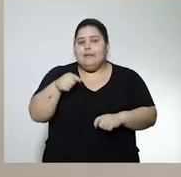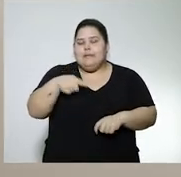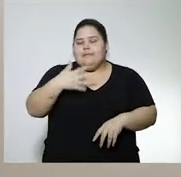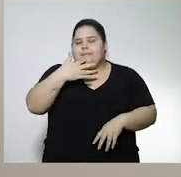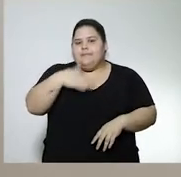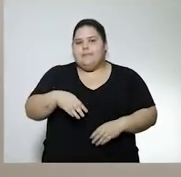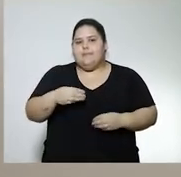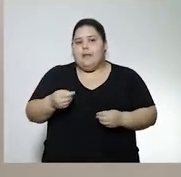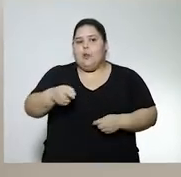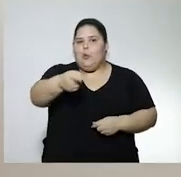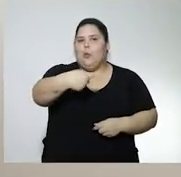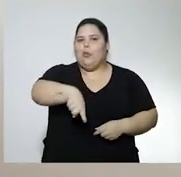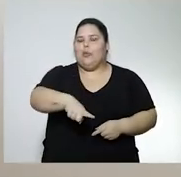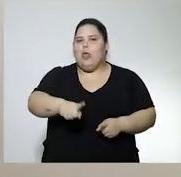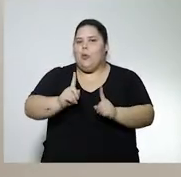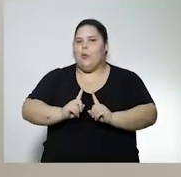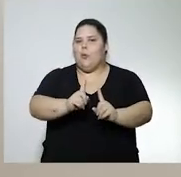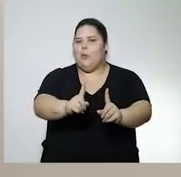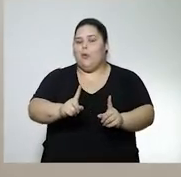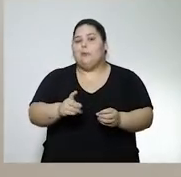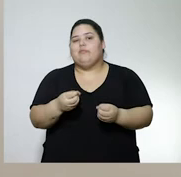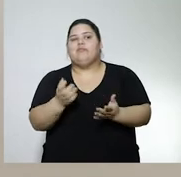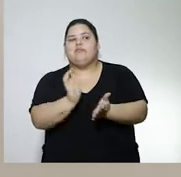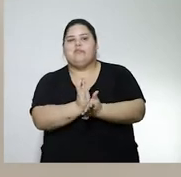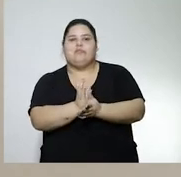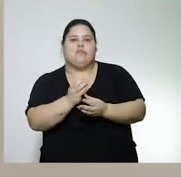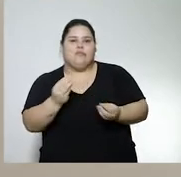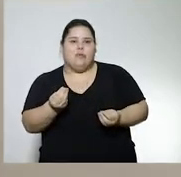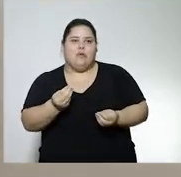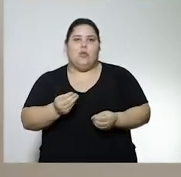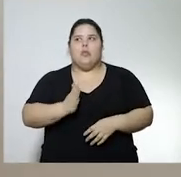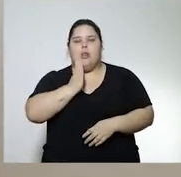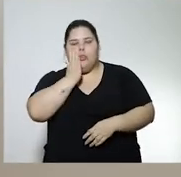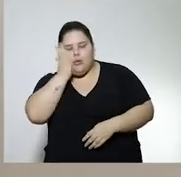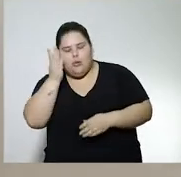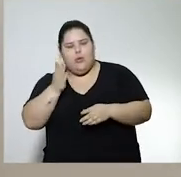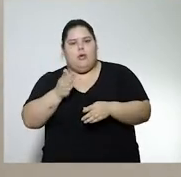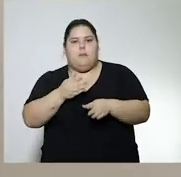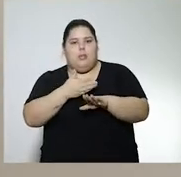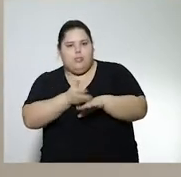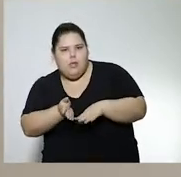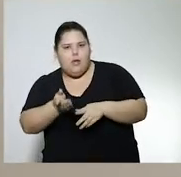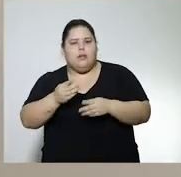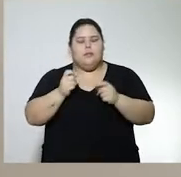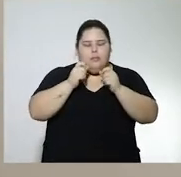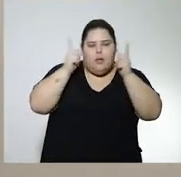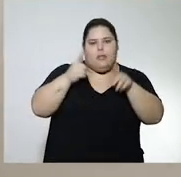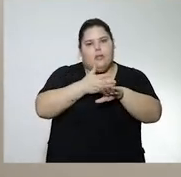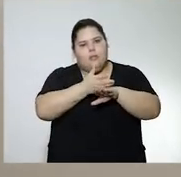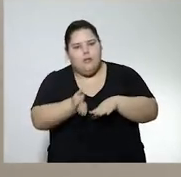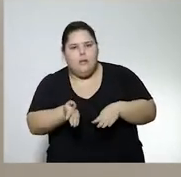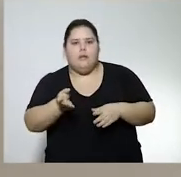a ustedes también, con lo cual se acuestan más tarde, se levantan más tarde.